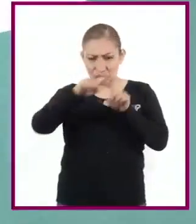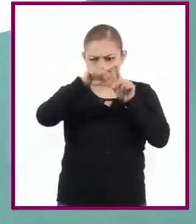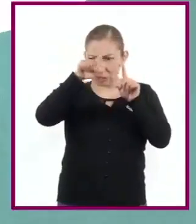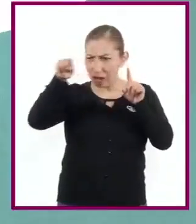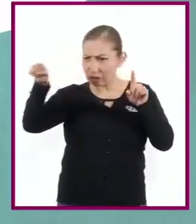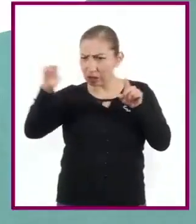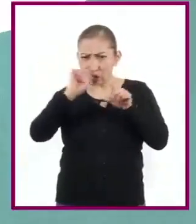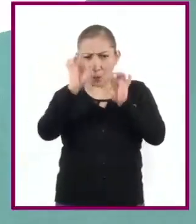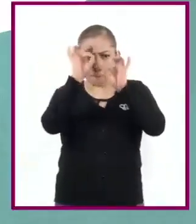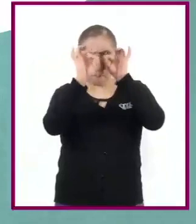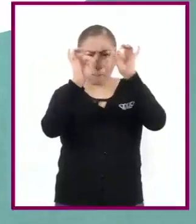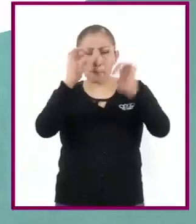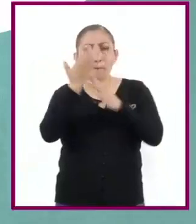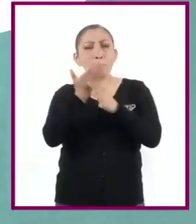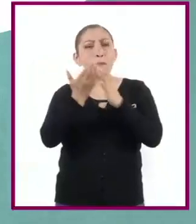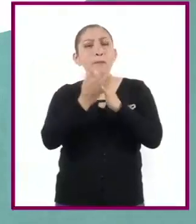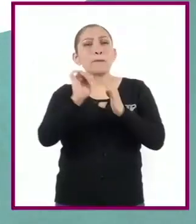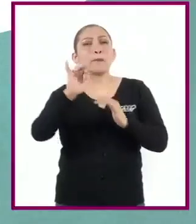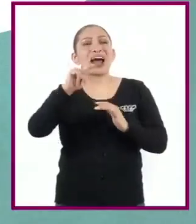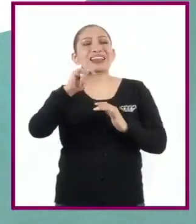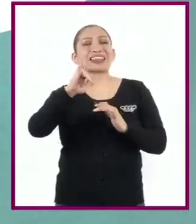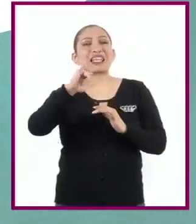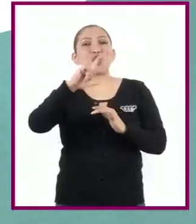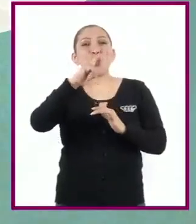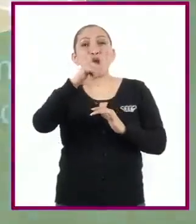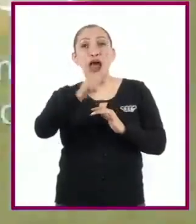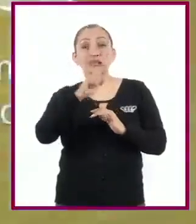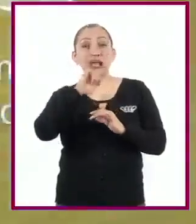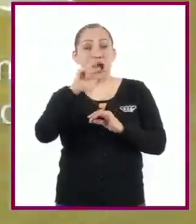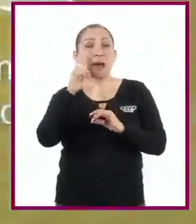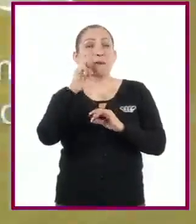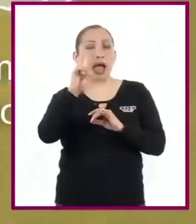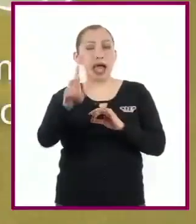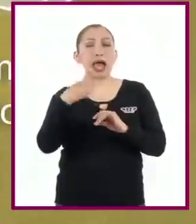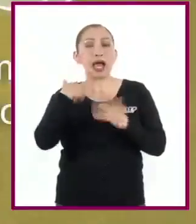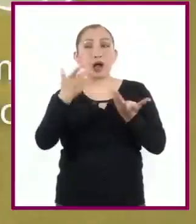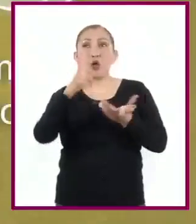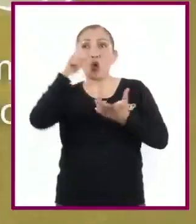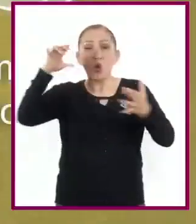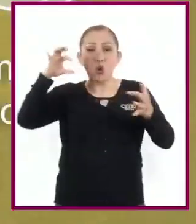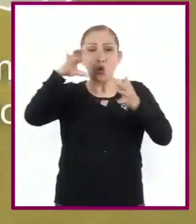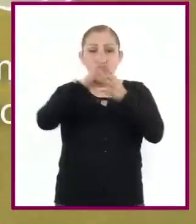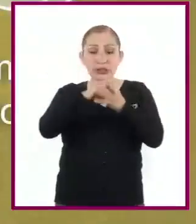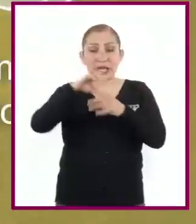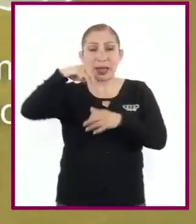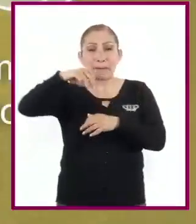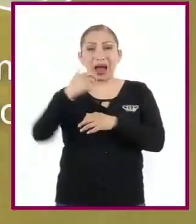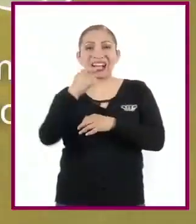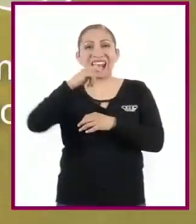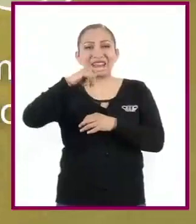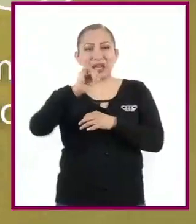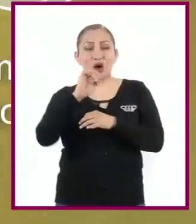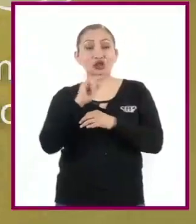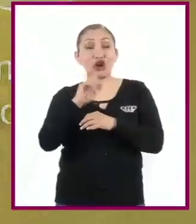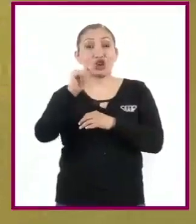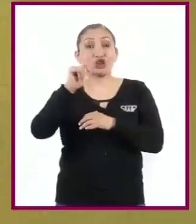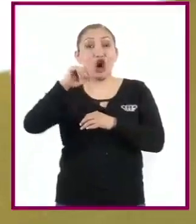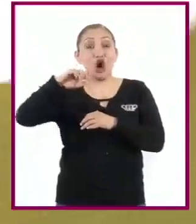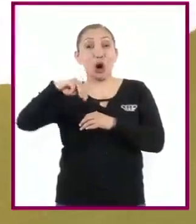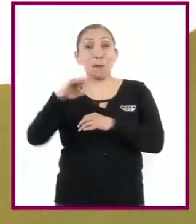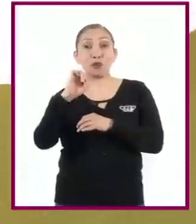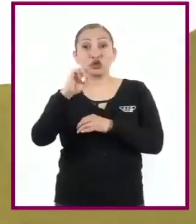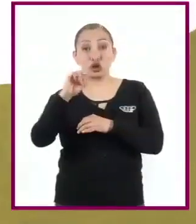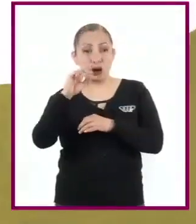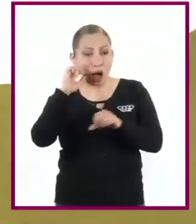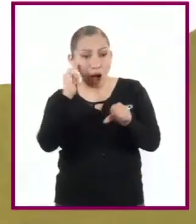eran partículas, y para comprobarlo expuso el haz de luz a campos eléctricos y magnéticos. Thomson descubrió que